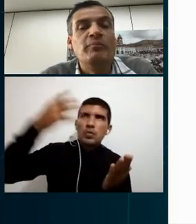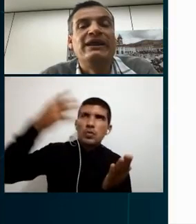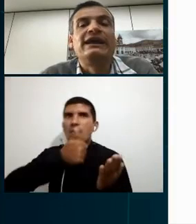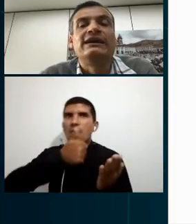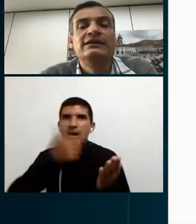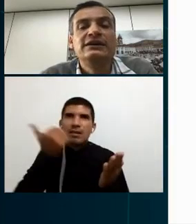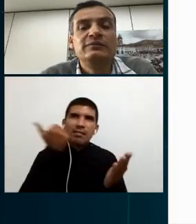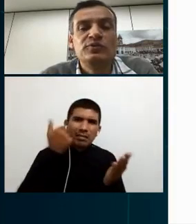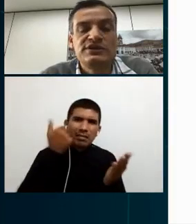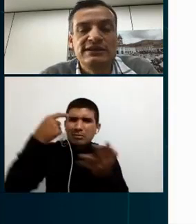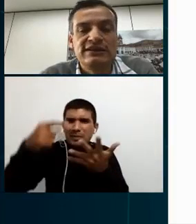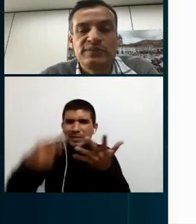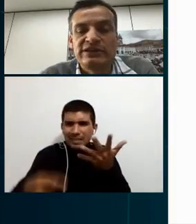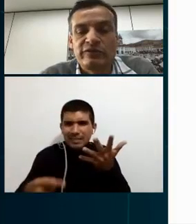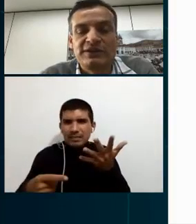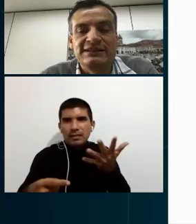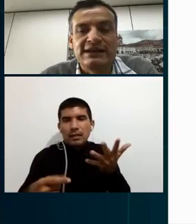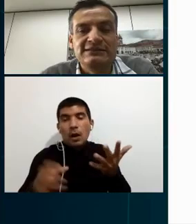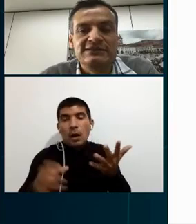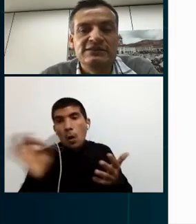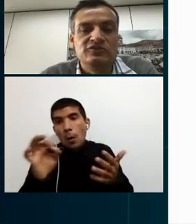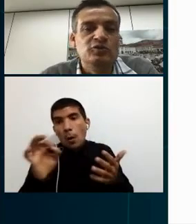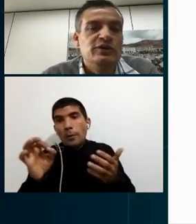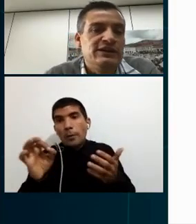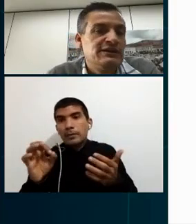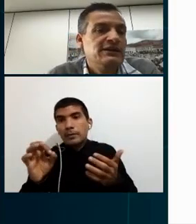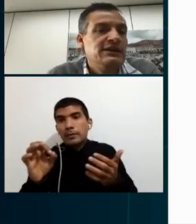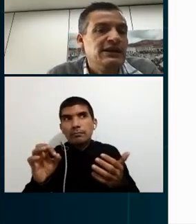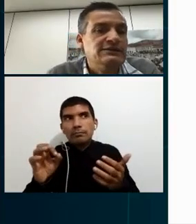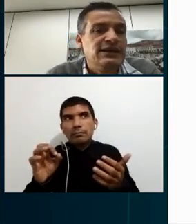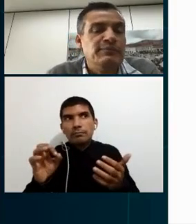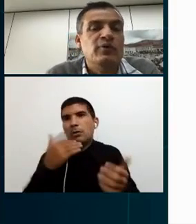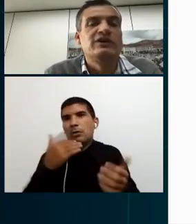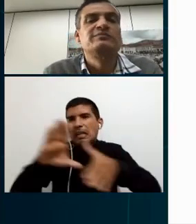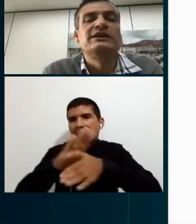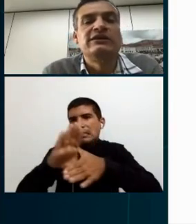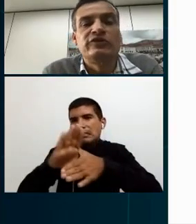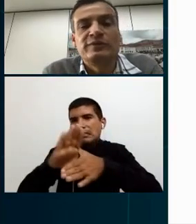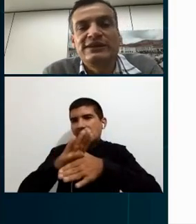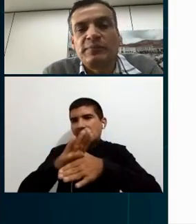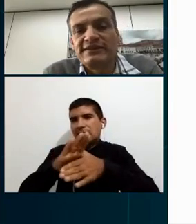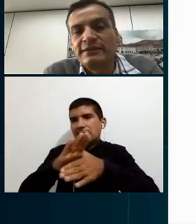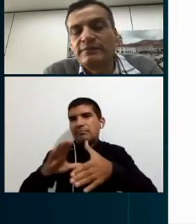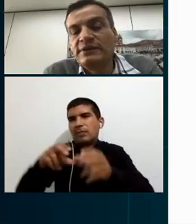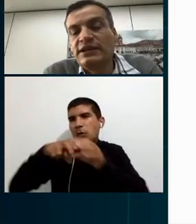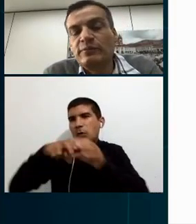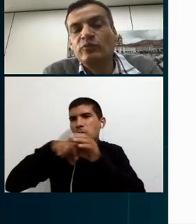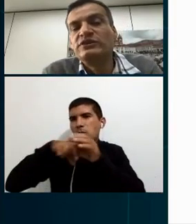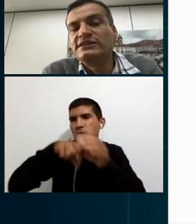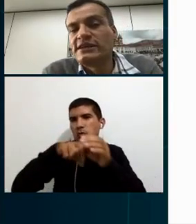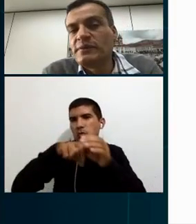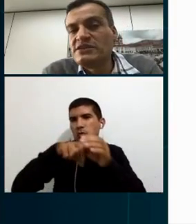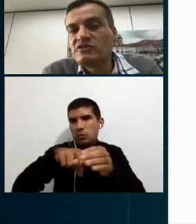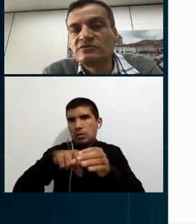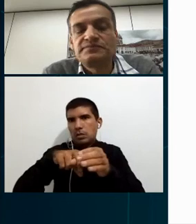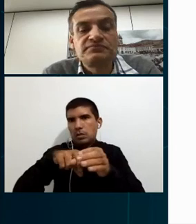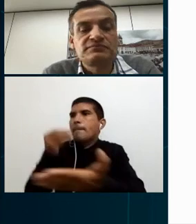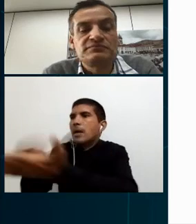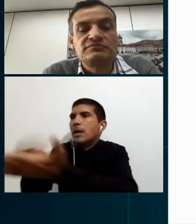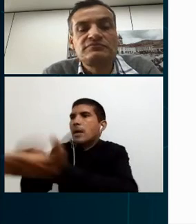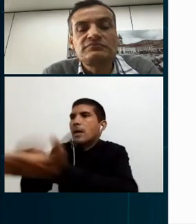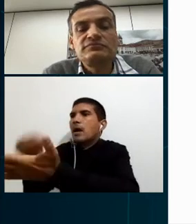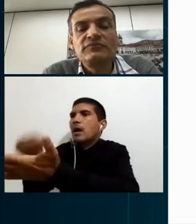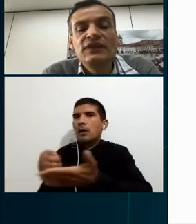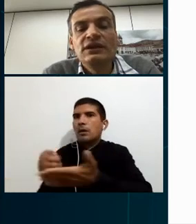Tenderá a converger muchas de las plataformas de taxis y los Uber en pocas plataformas que presten multiservicios.